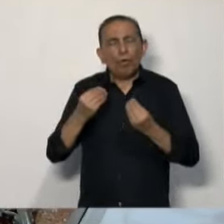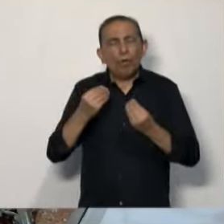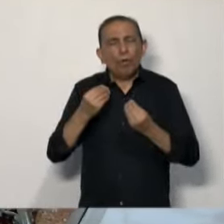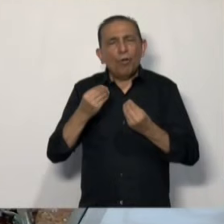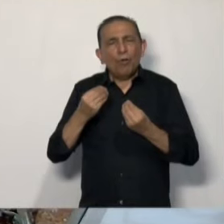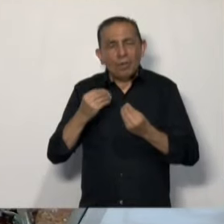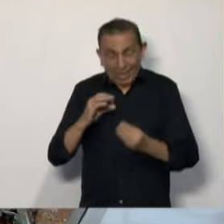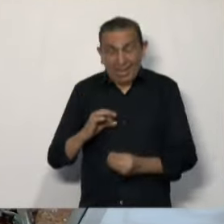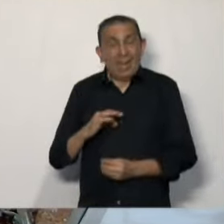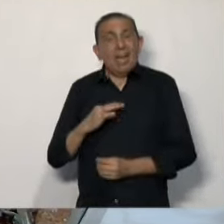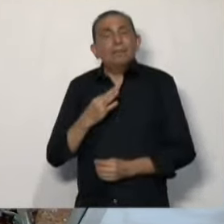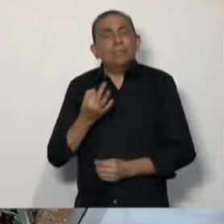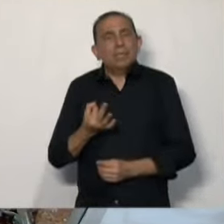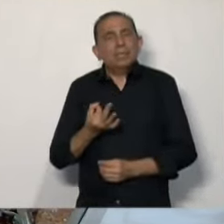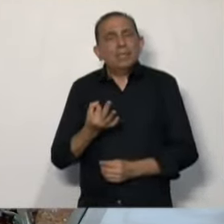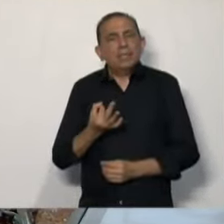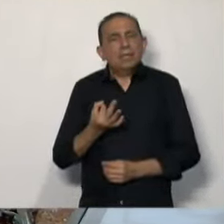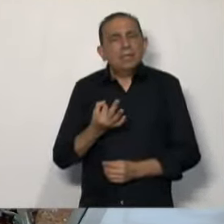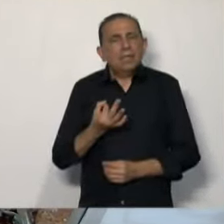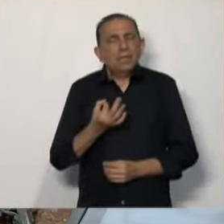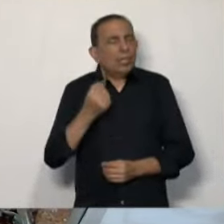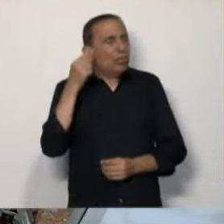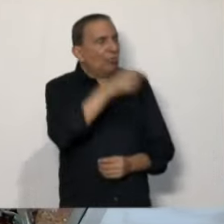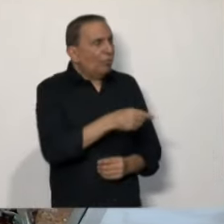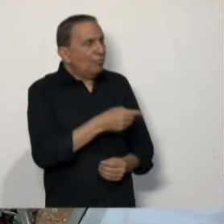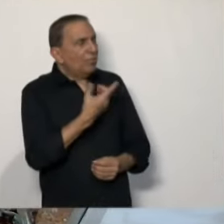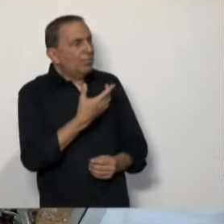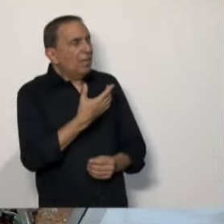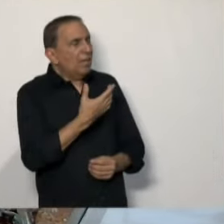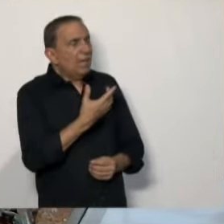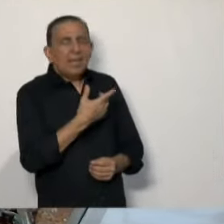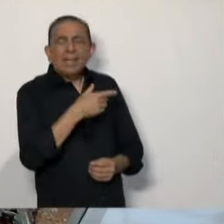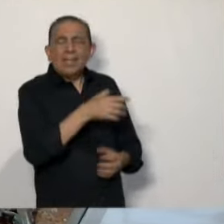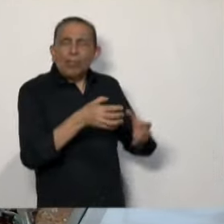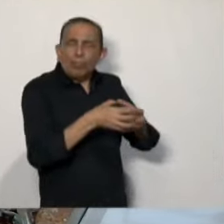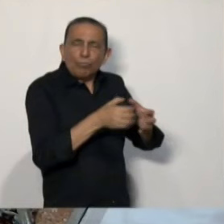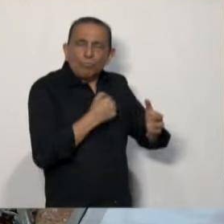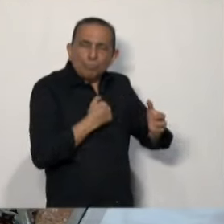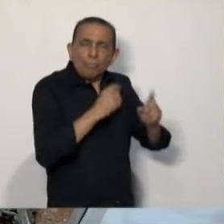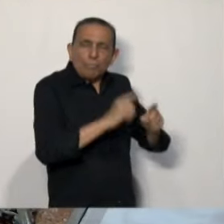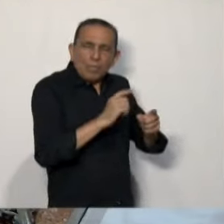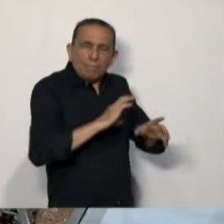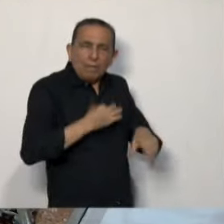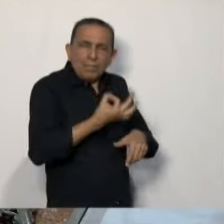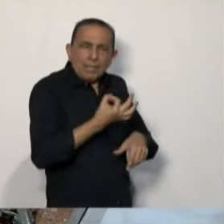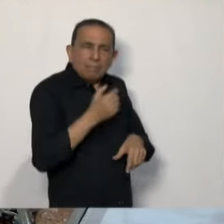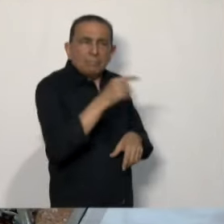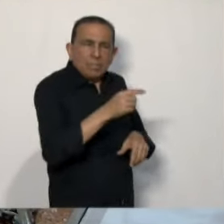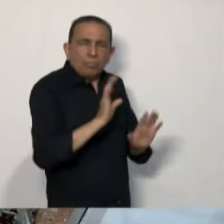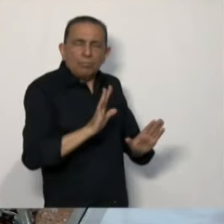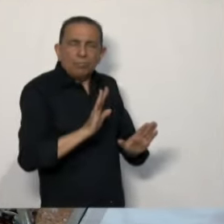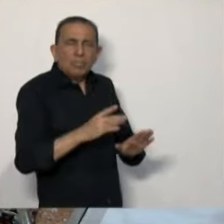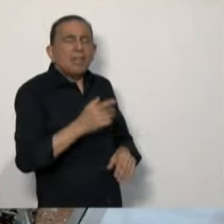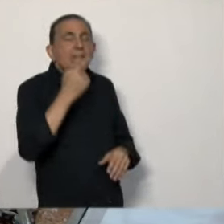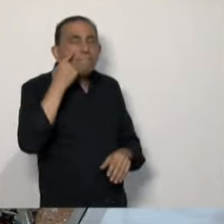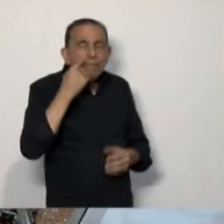vida atenta contra la calidad humana y cristiana de esa misma vida. Se vive mucho